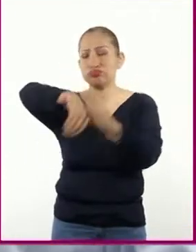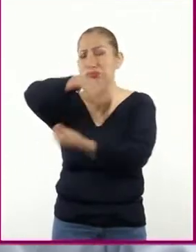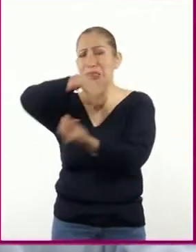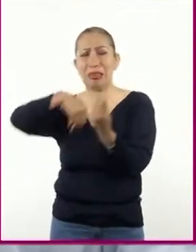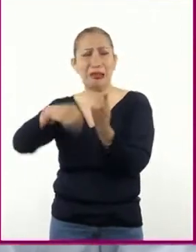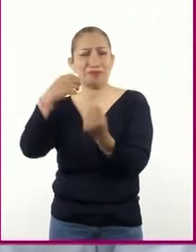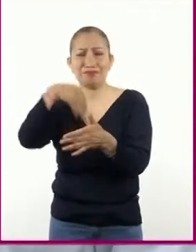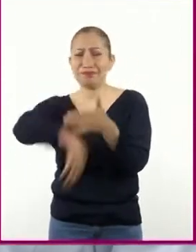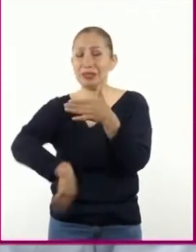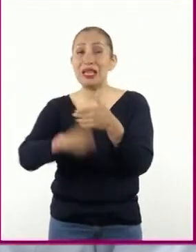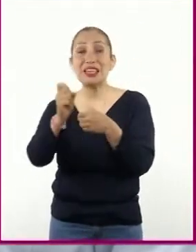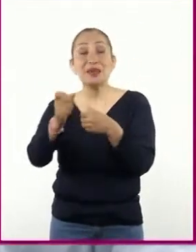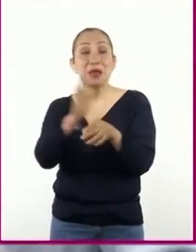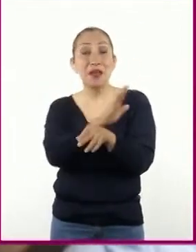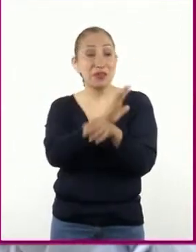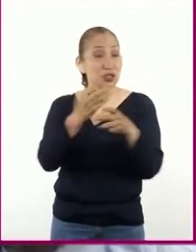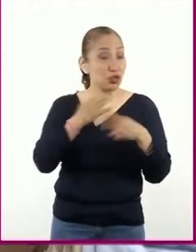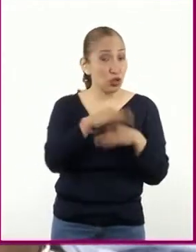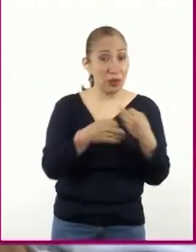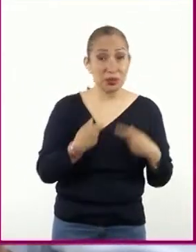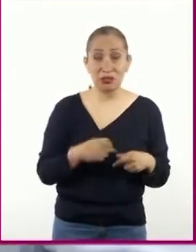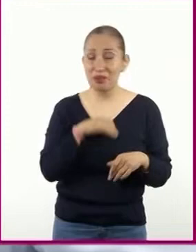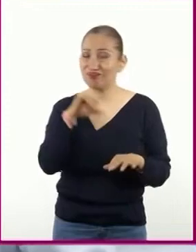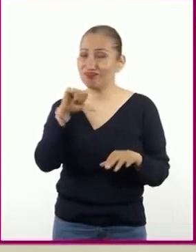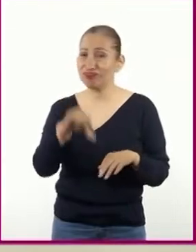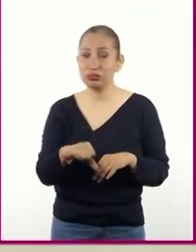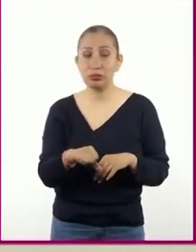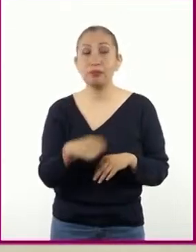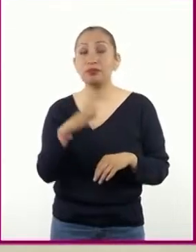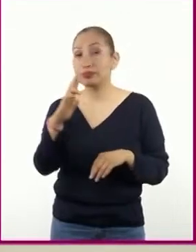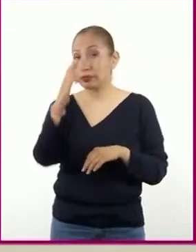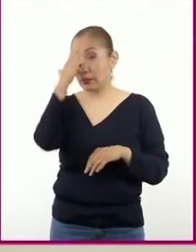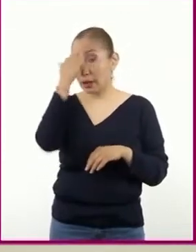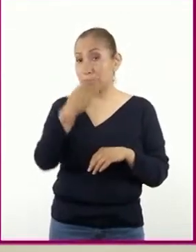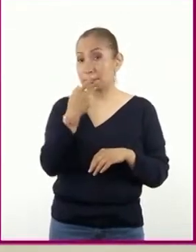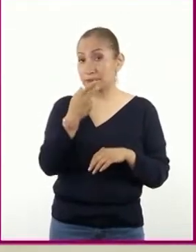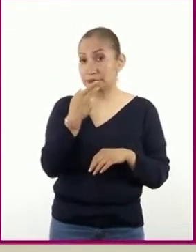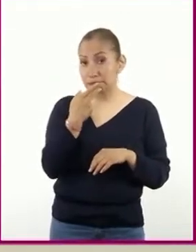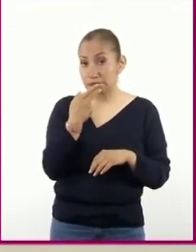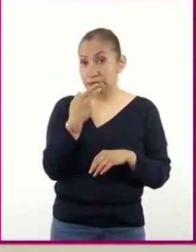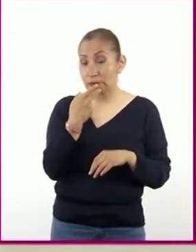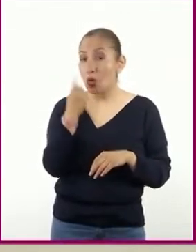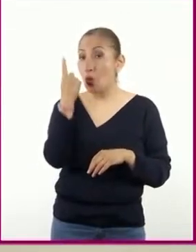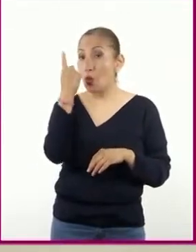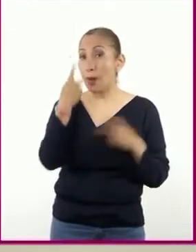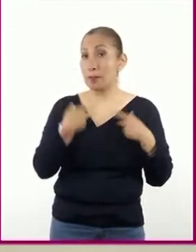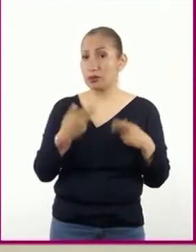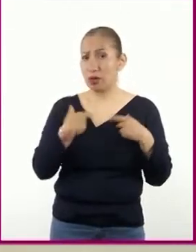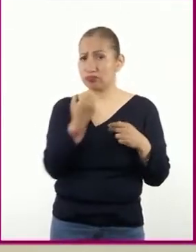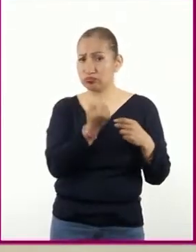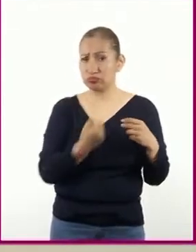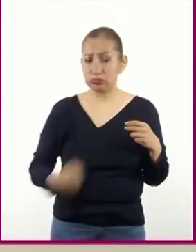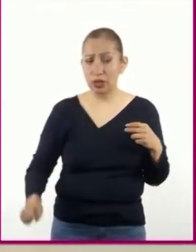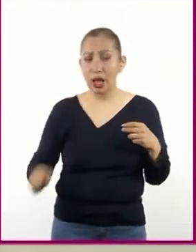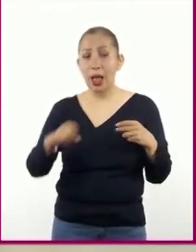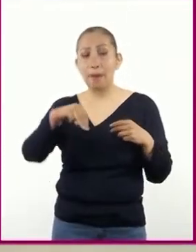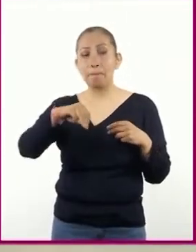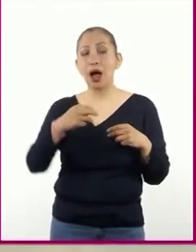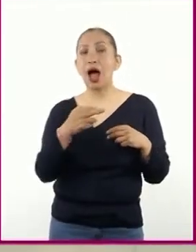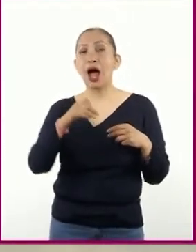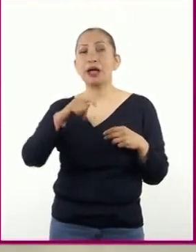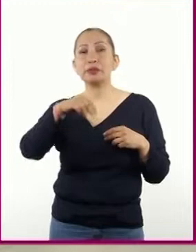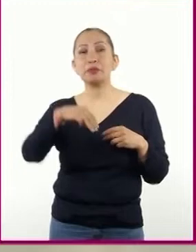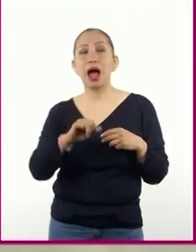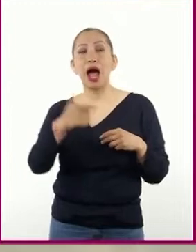bienestar social. También recuerda que mencionamos a un gran personaje, Mahatma Gandhi,